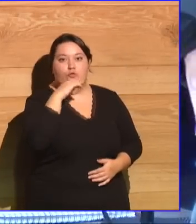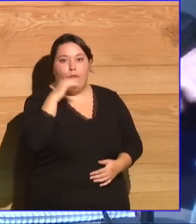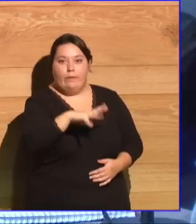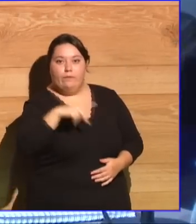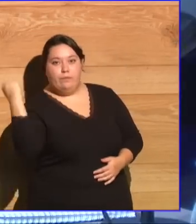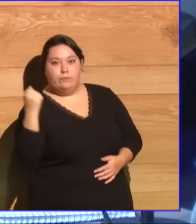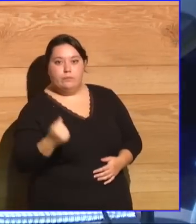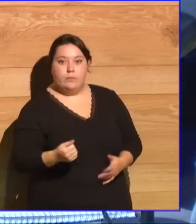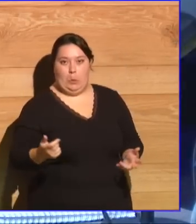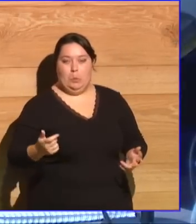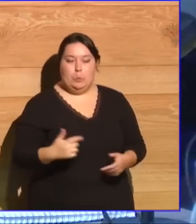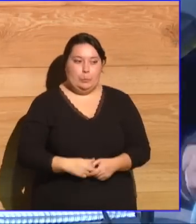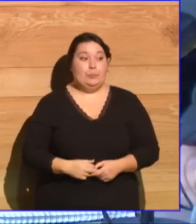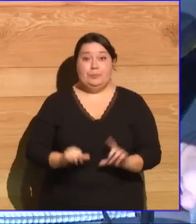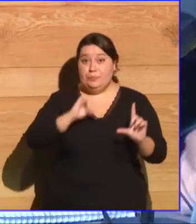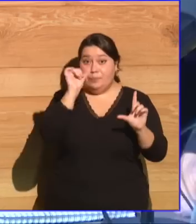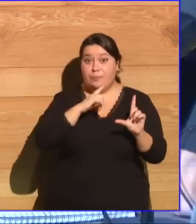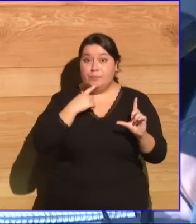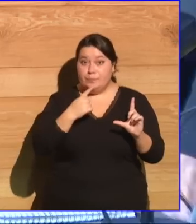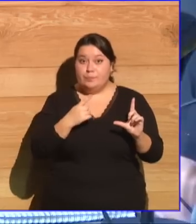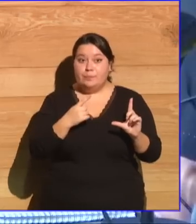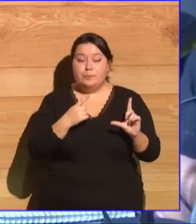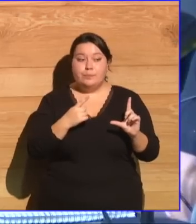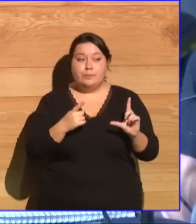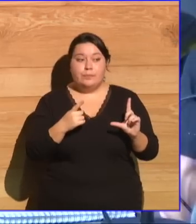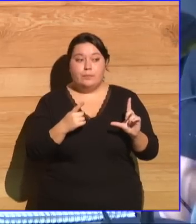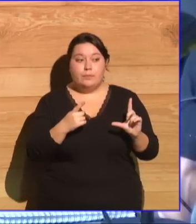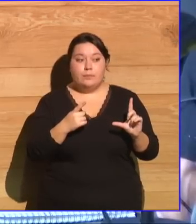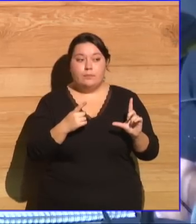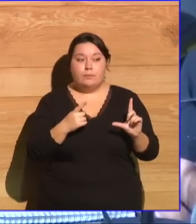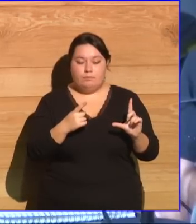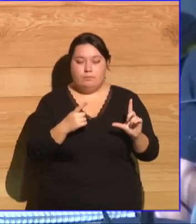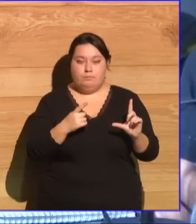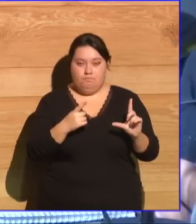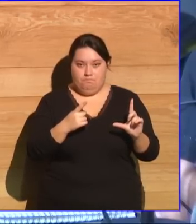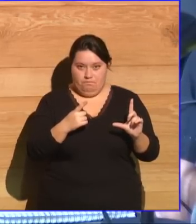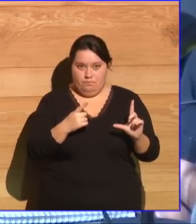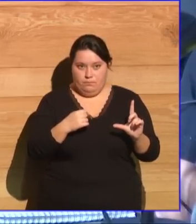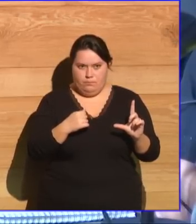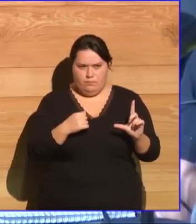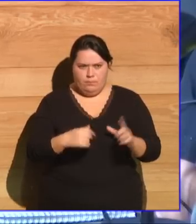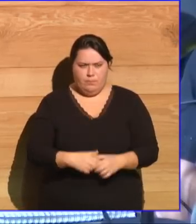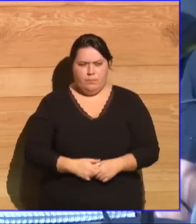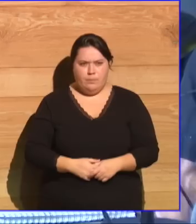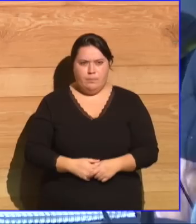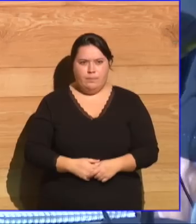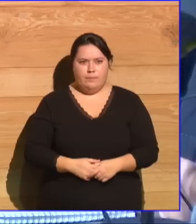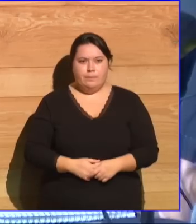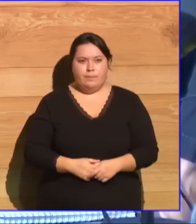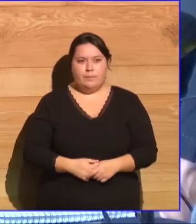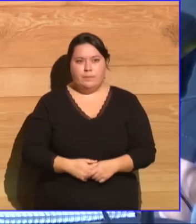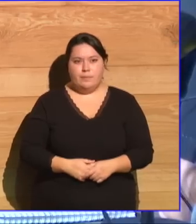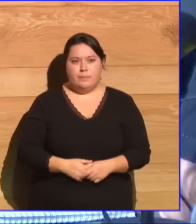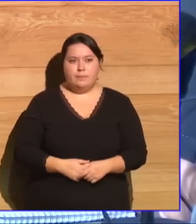Pero en esta película, que le decía Juan, que por literaria, yo le contradigo un poco, el mismo ya también se ha dicho un